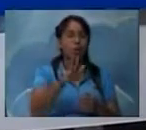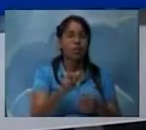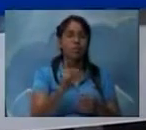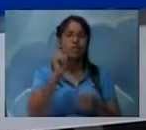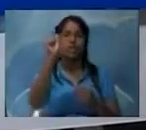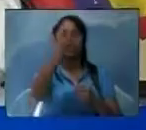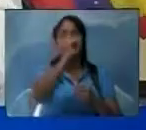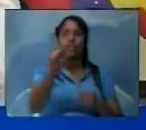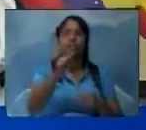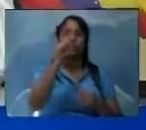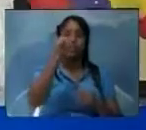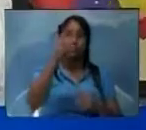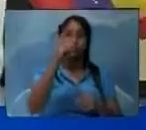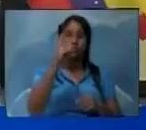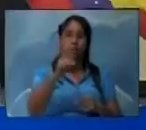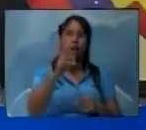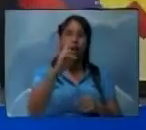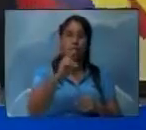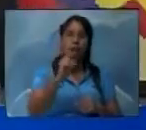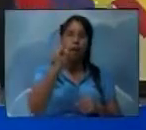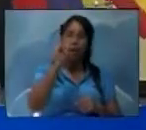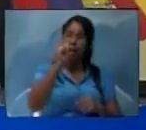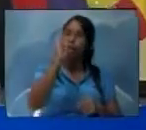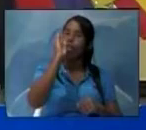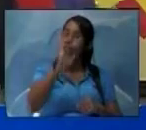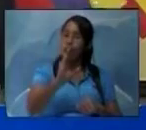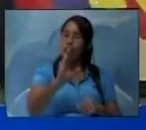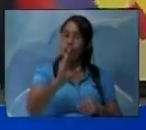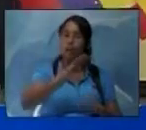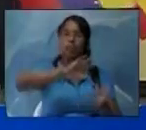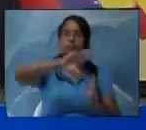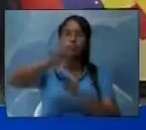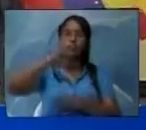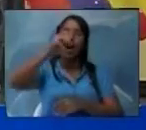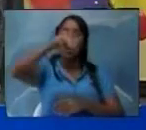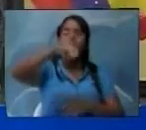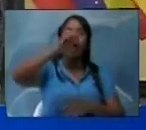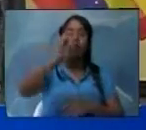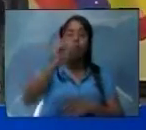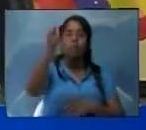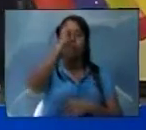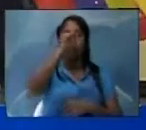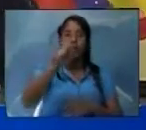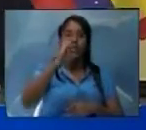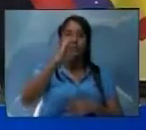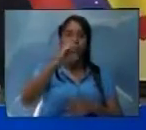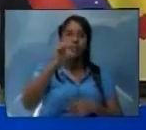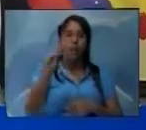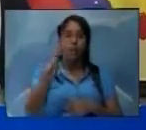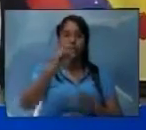Sadrach? Y se agarraba las barbas. ¿Es verdad, Sadrach,